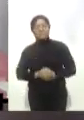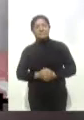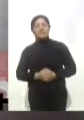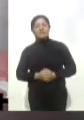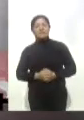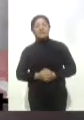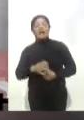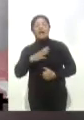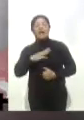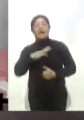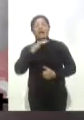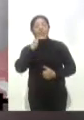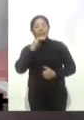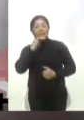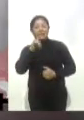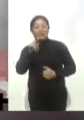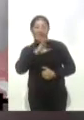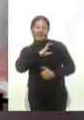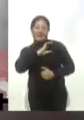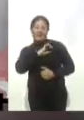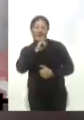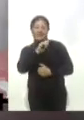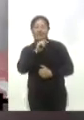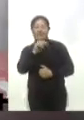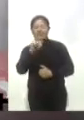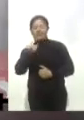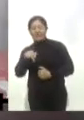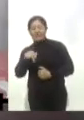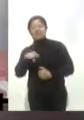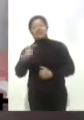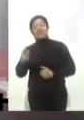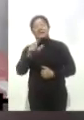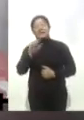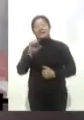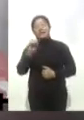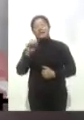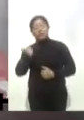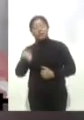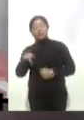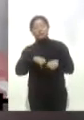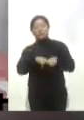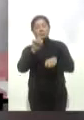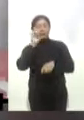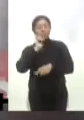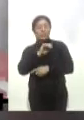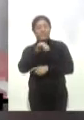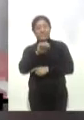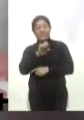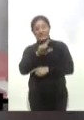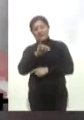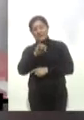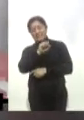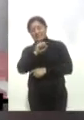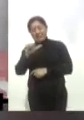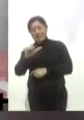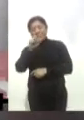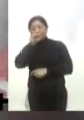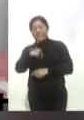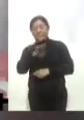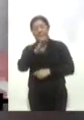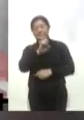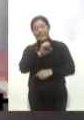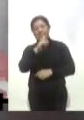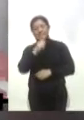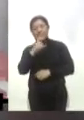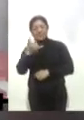un mensaje con muchísimo cariño para Itán León y para su hermana Melisa, que están muy pendientes del noticiero, y también a Betty Baez, que nos